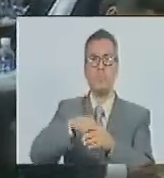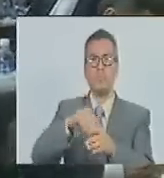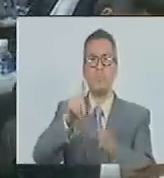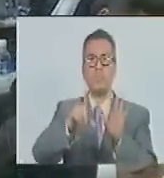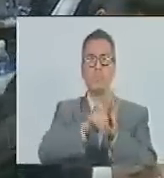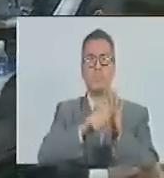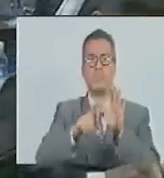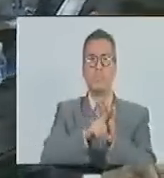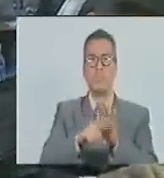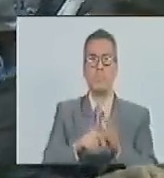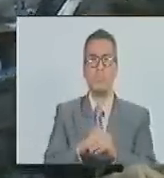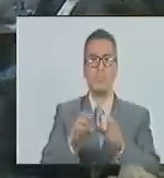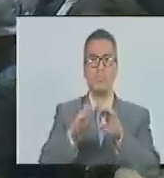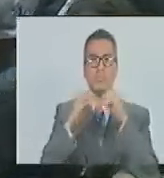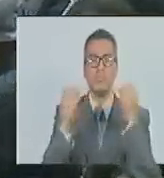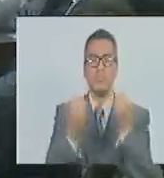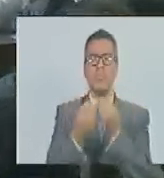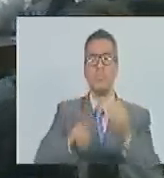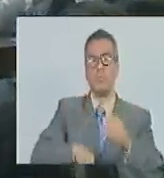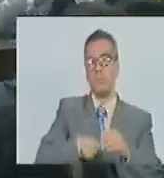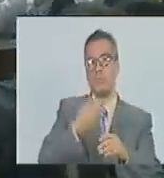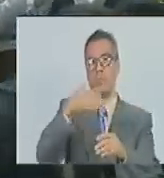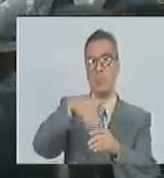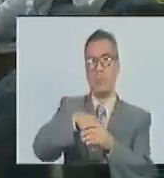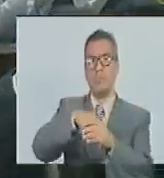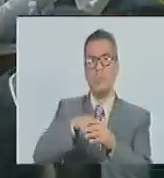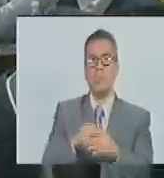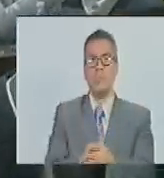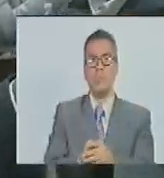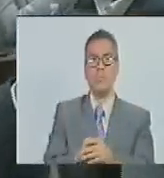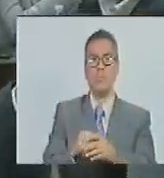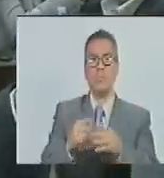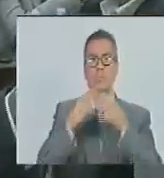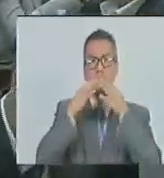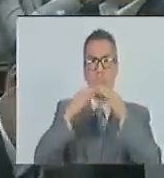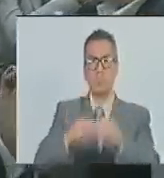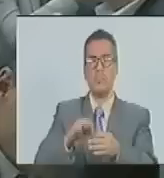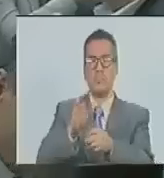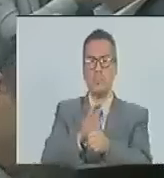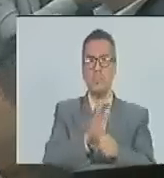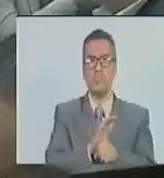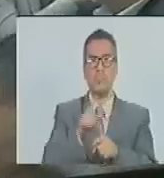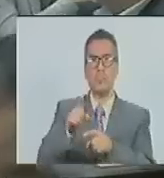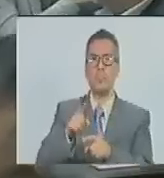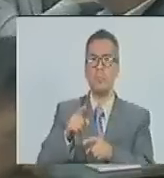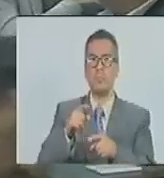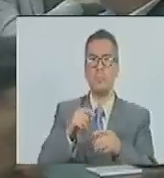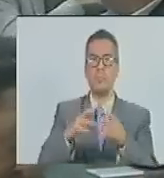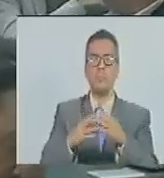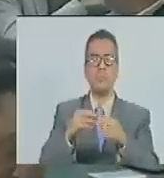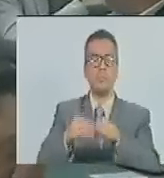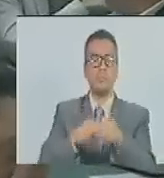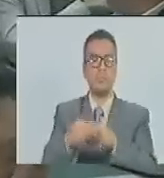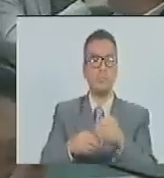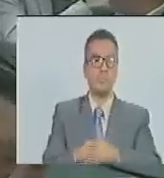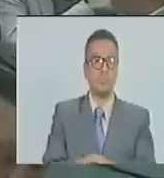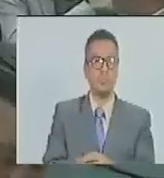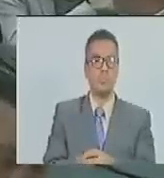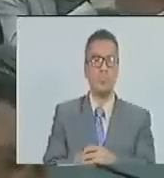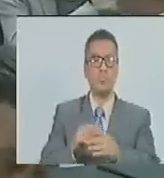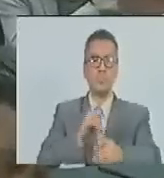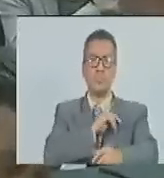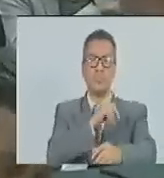de orgánica del Poder Electoral, es el garante de la fuente generadora de los